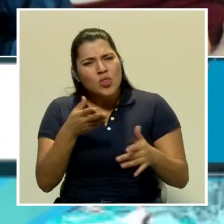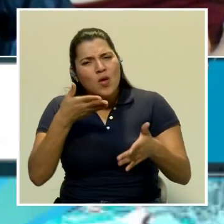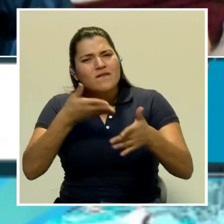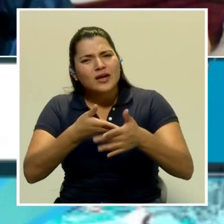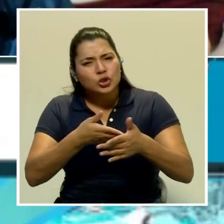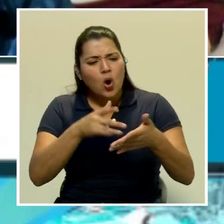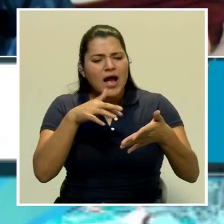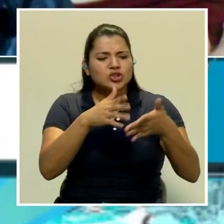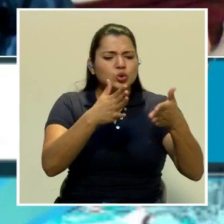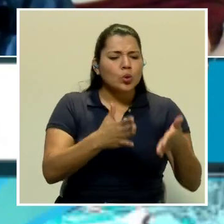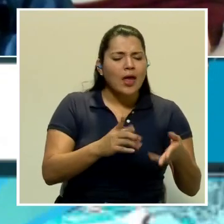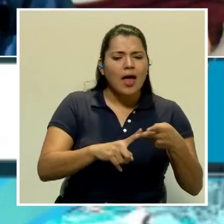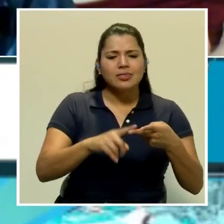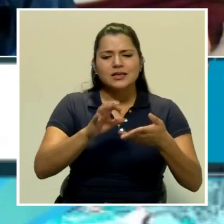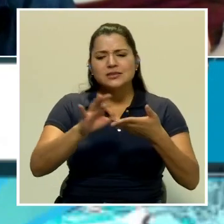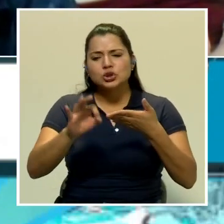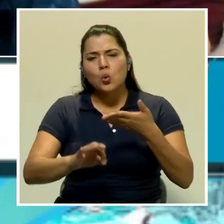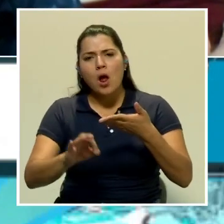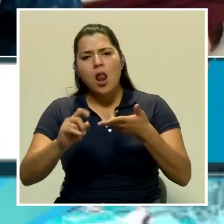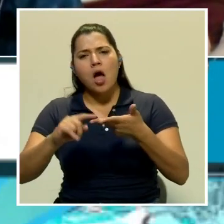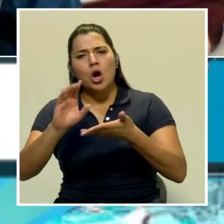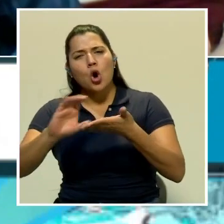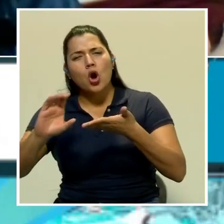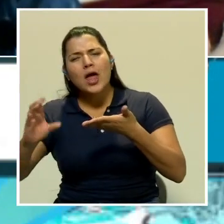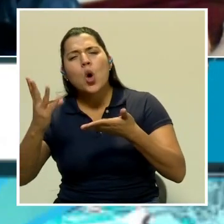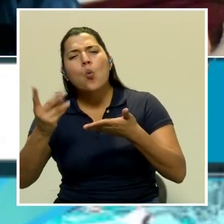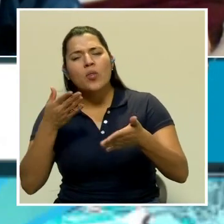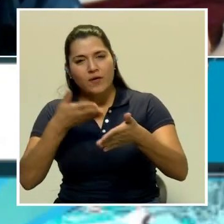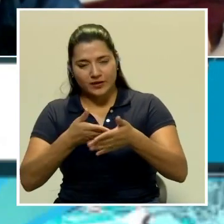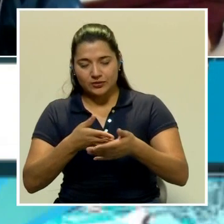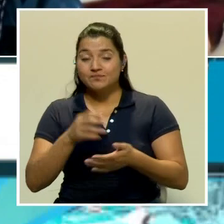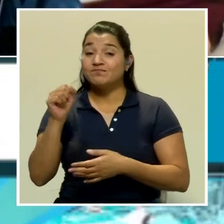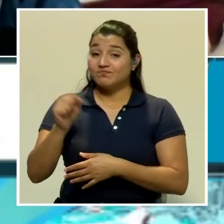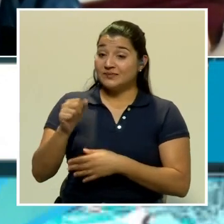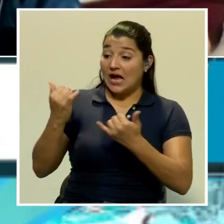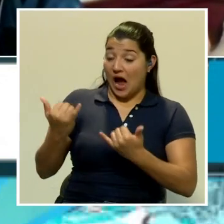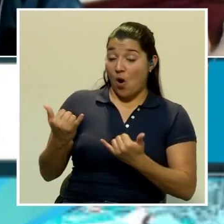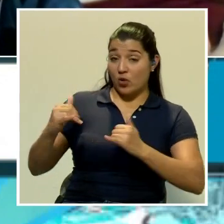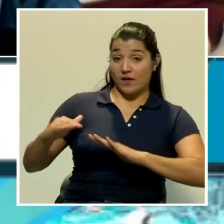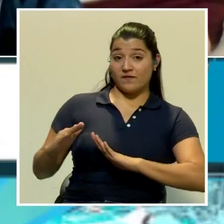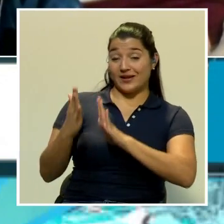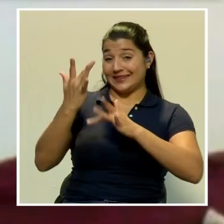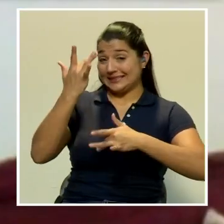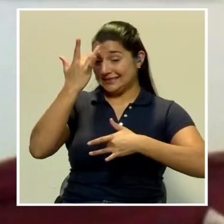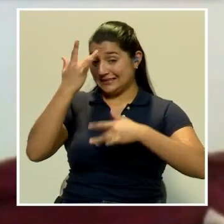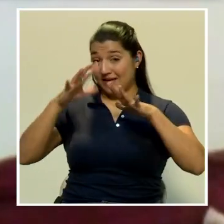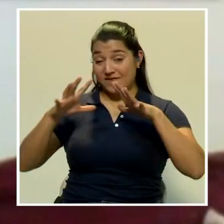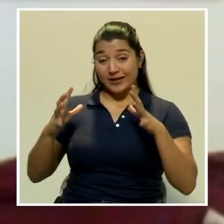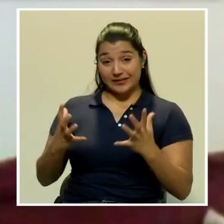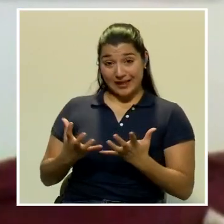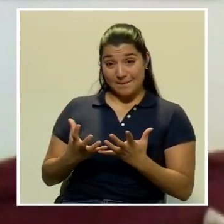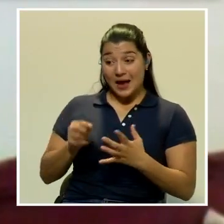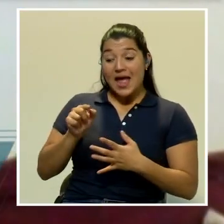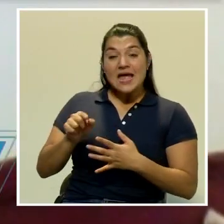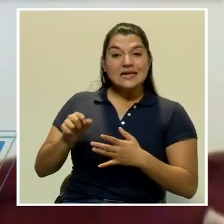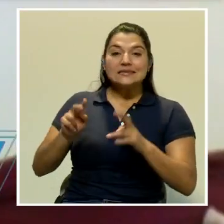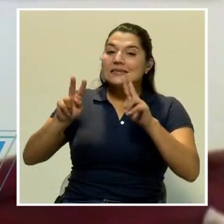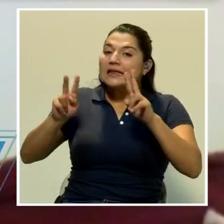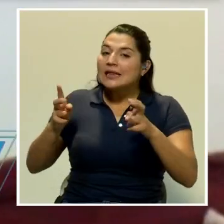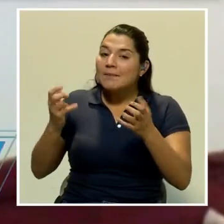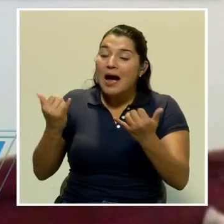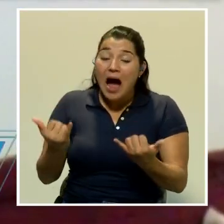colegios? Bueno, como usted lo dice bien, don Ernesto, estamos en una pandemia. Es un tema que está sufriendo